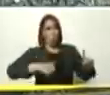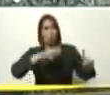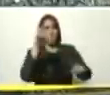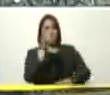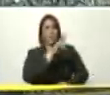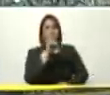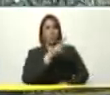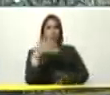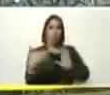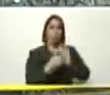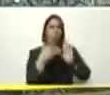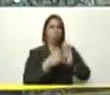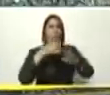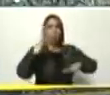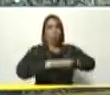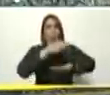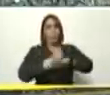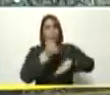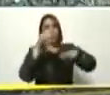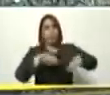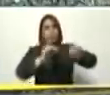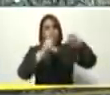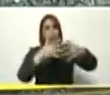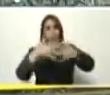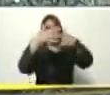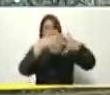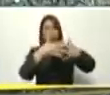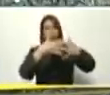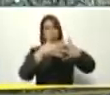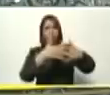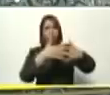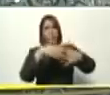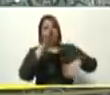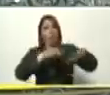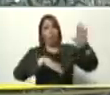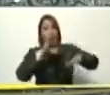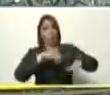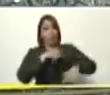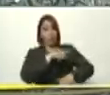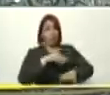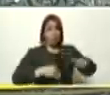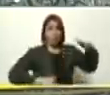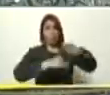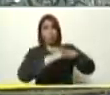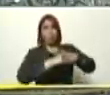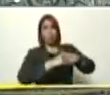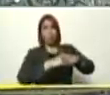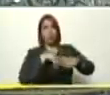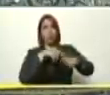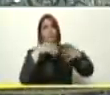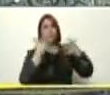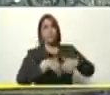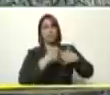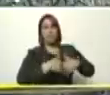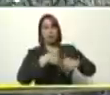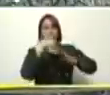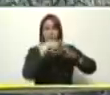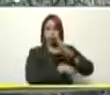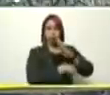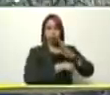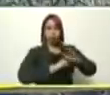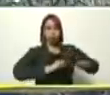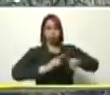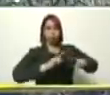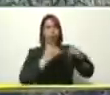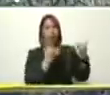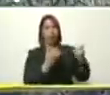ha recibido por parte del imperio norteamericano. Aún en esas condiciones límites, ha sido una maquinaria profundamente eficiente.